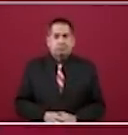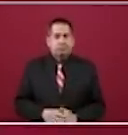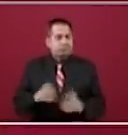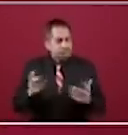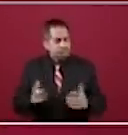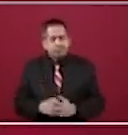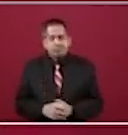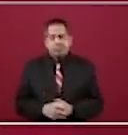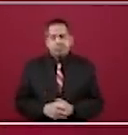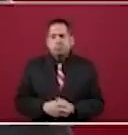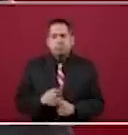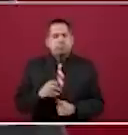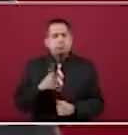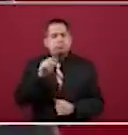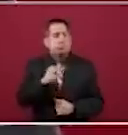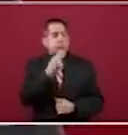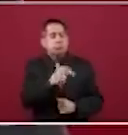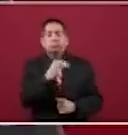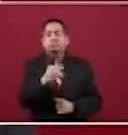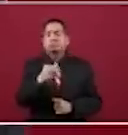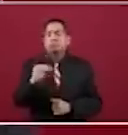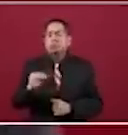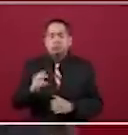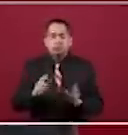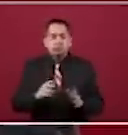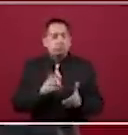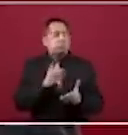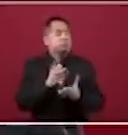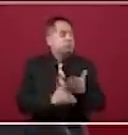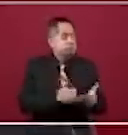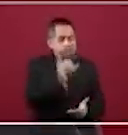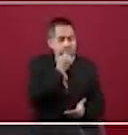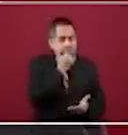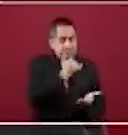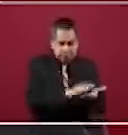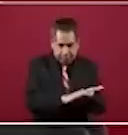Entonces, no es decir nombres y ofrezco disculpas, pues,